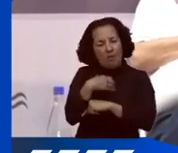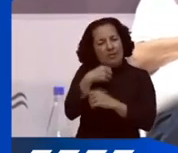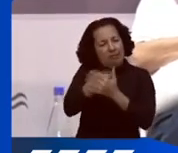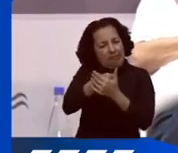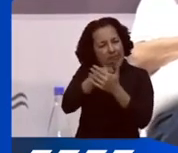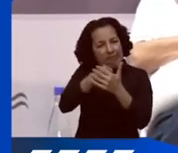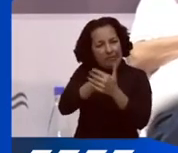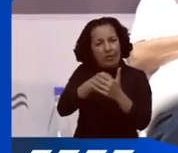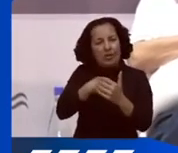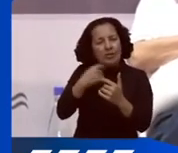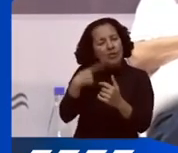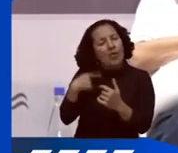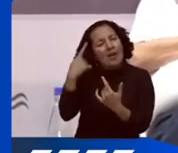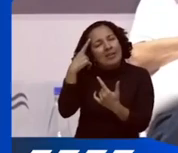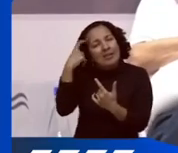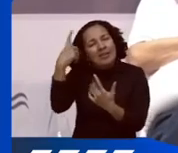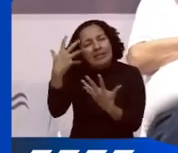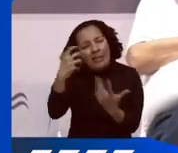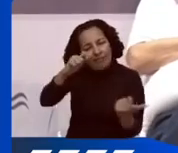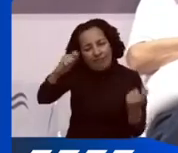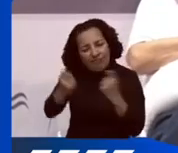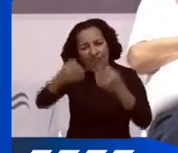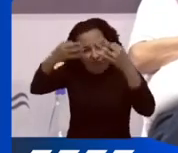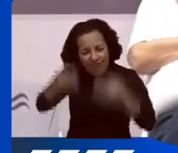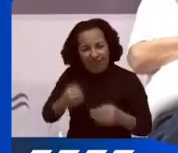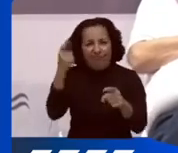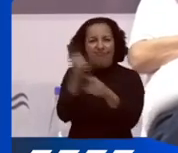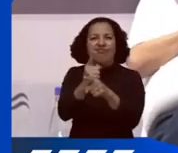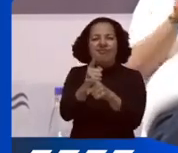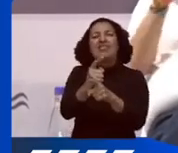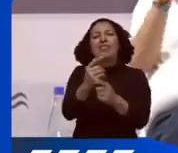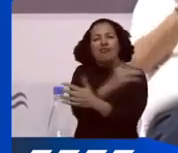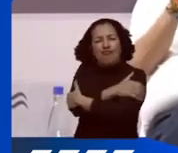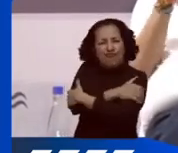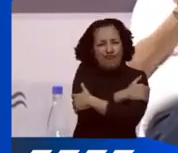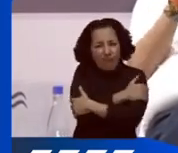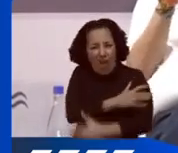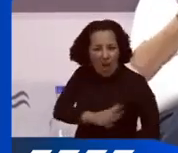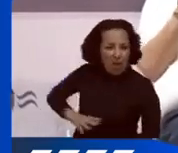convertir esa ilusión del cambio en una realidad. Fuerte abrazo a todos y todas de todo corazón.